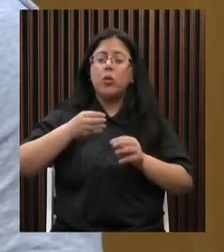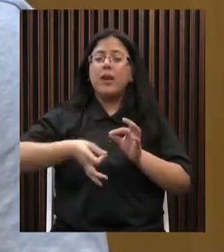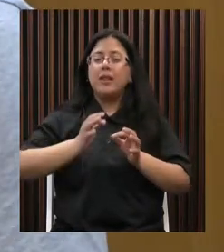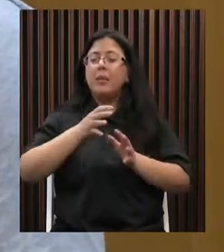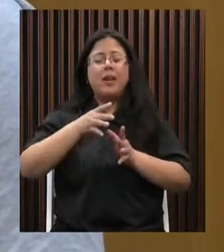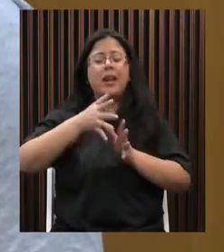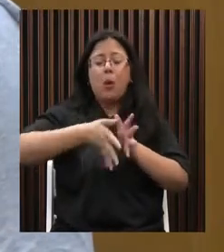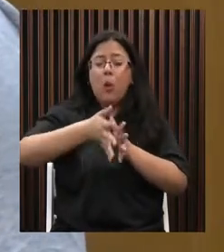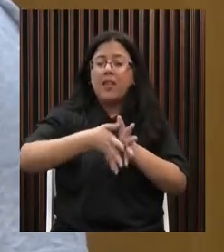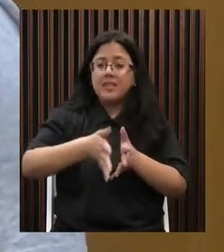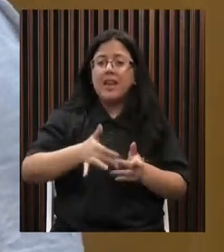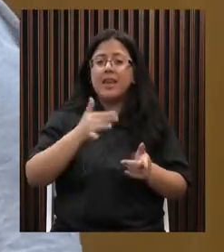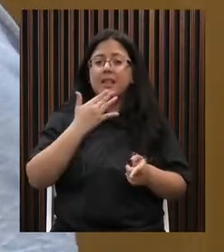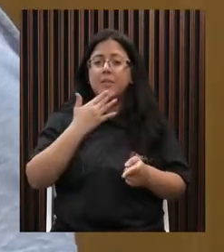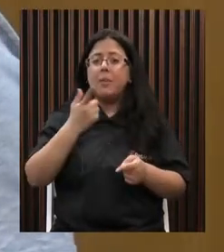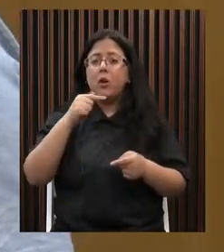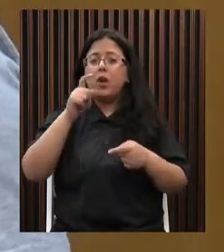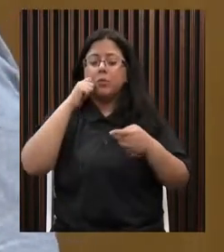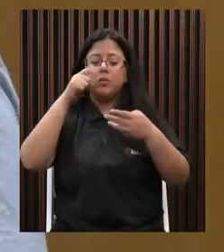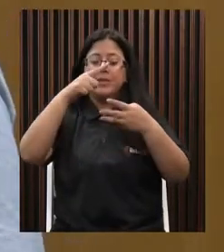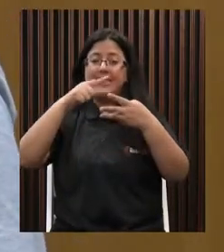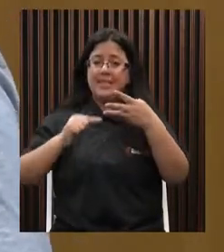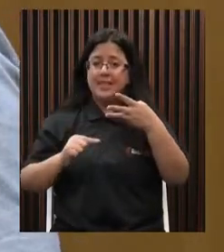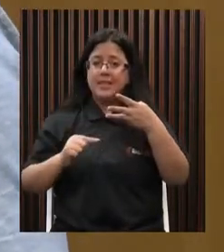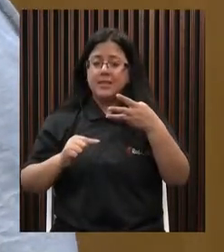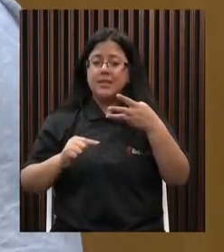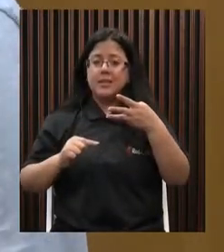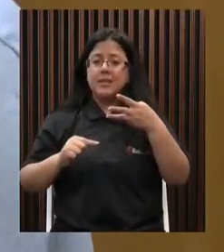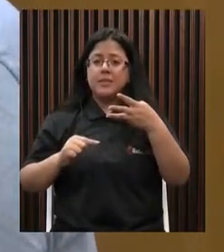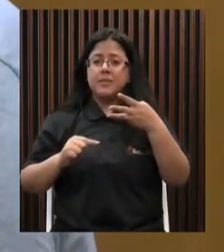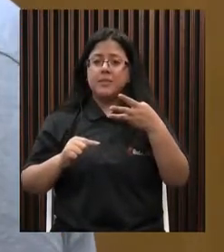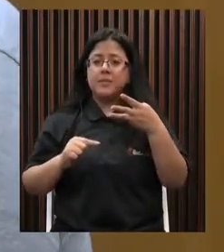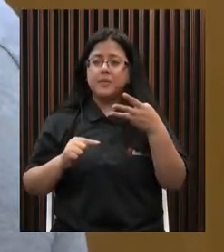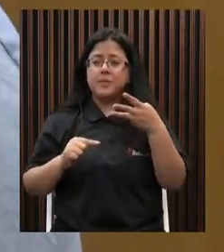señas. Pero hay tres cosas